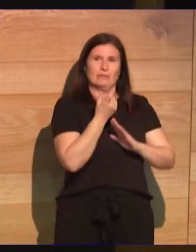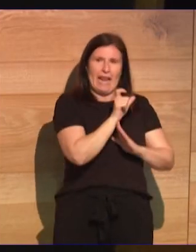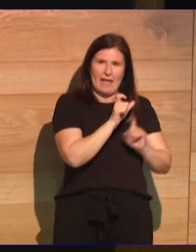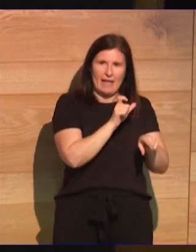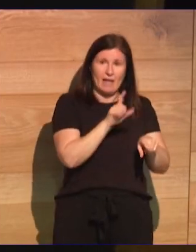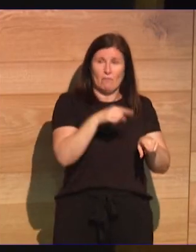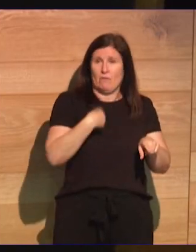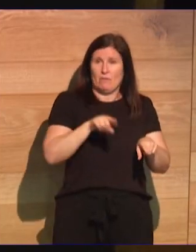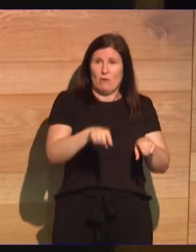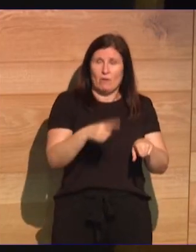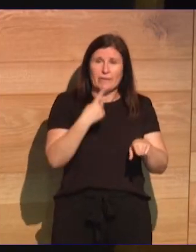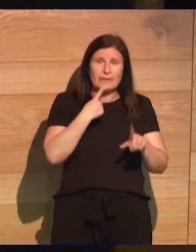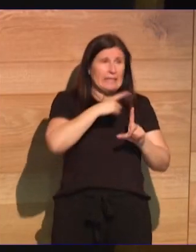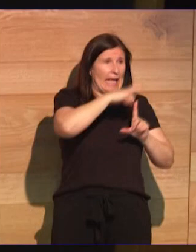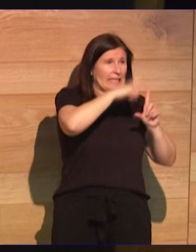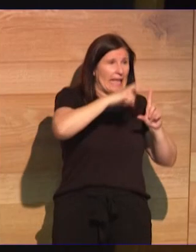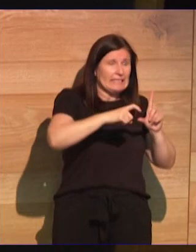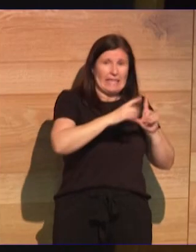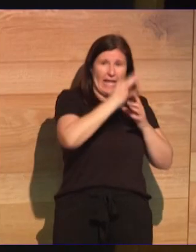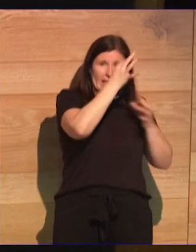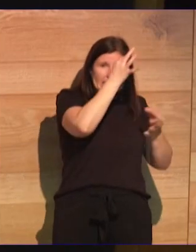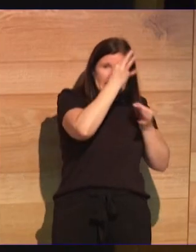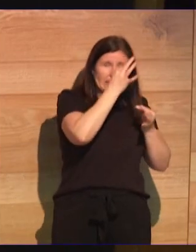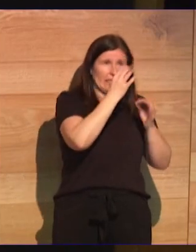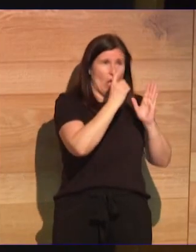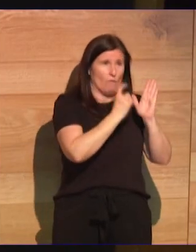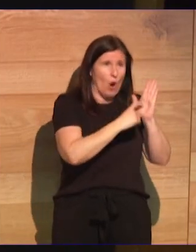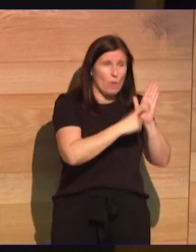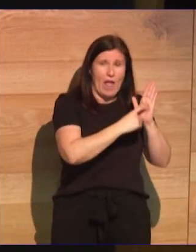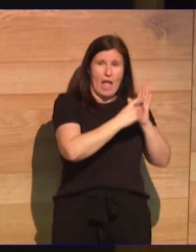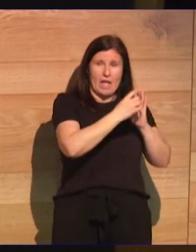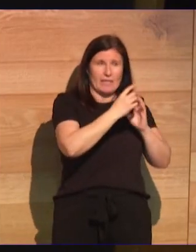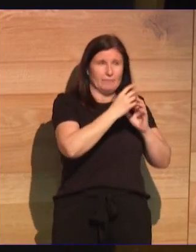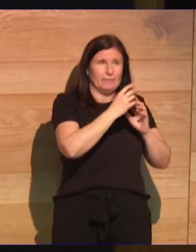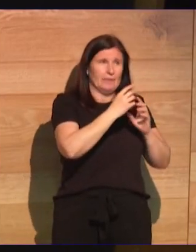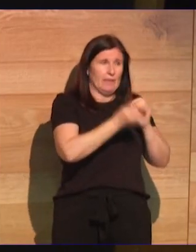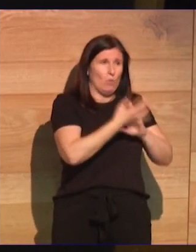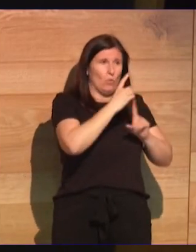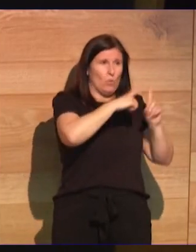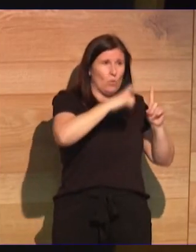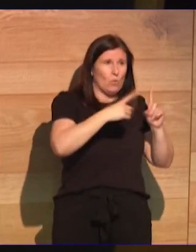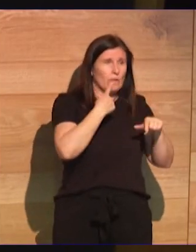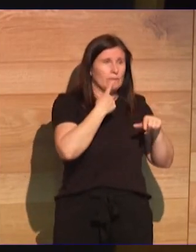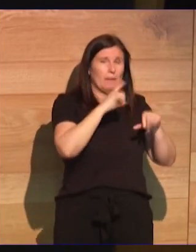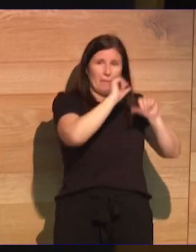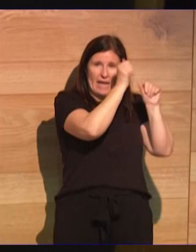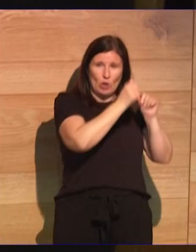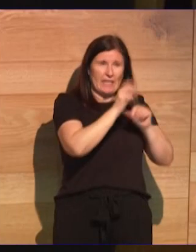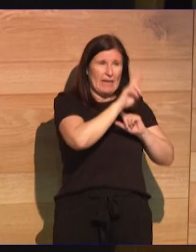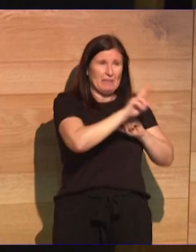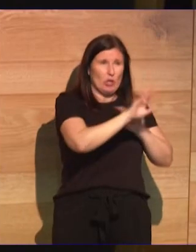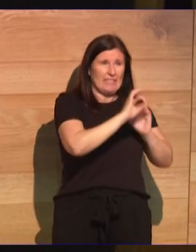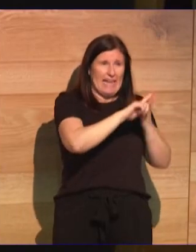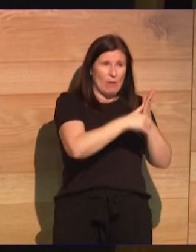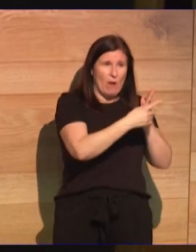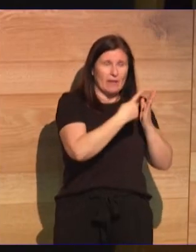pura estadística. Son puras fórmulas que buscan estadística y que buscan estadística en los patrones de lenguaje. Es decir,